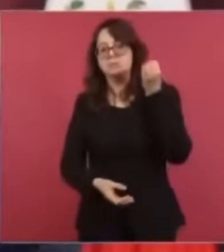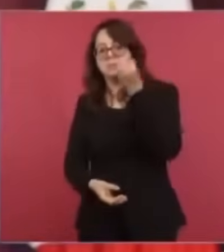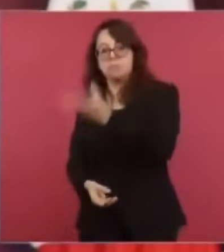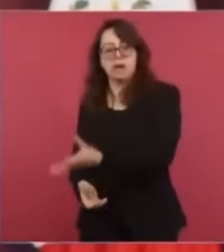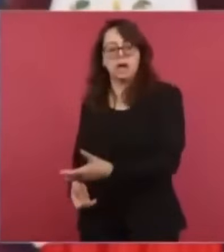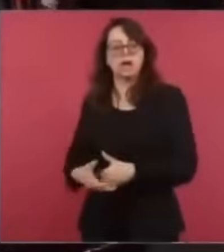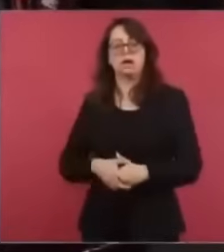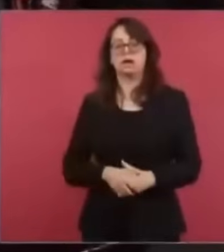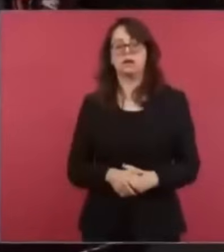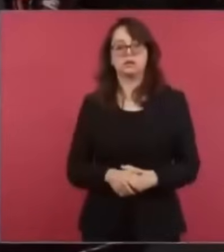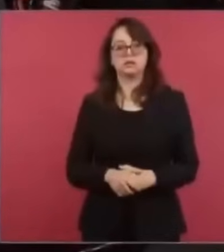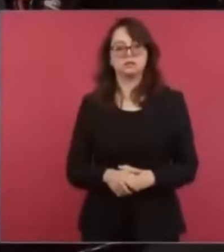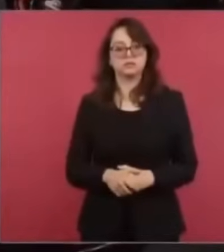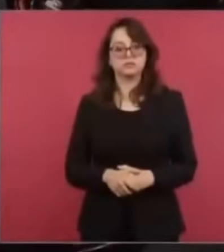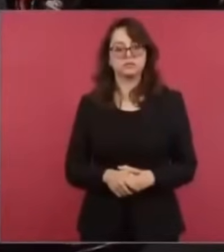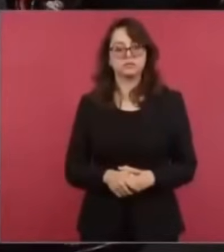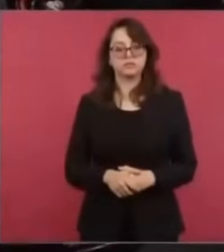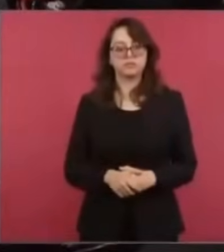con